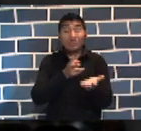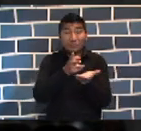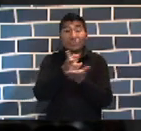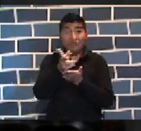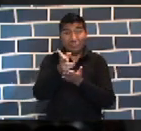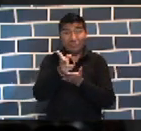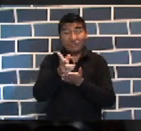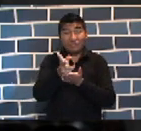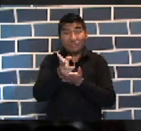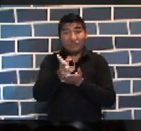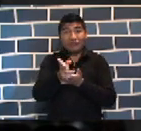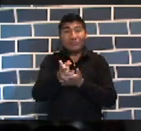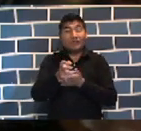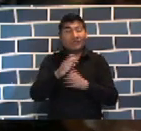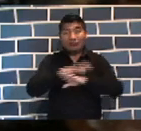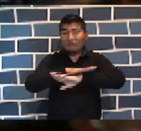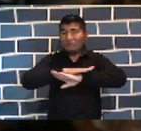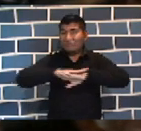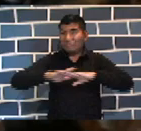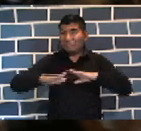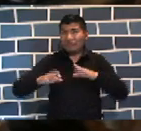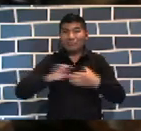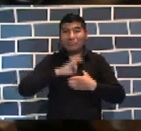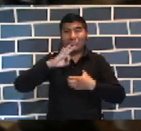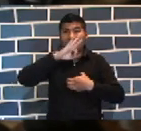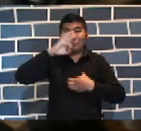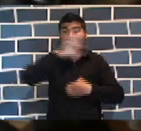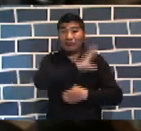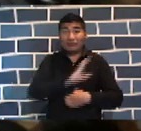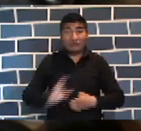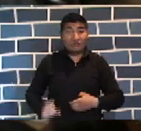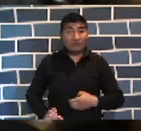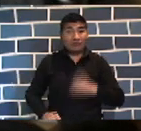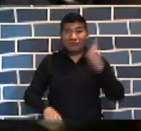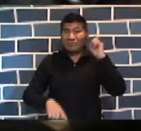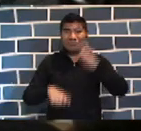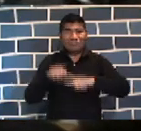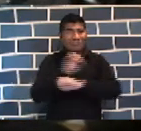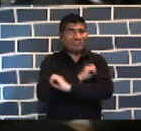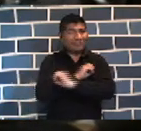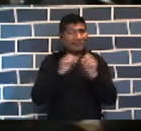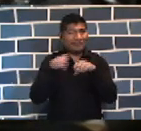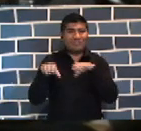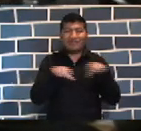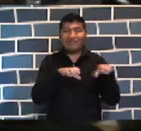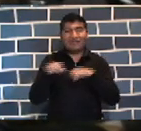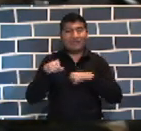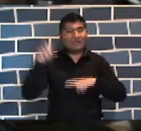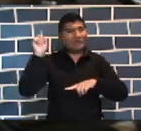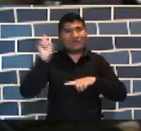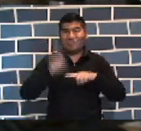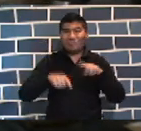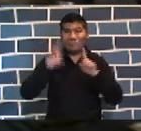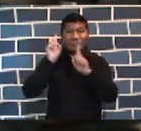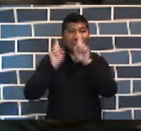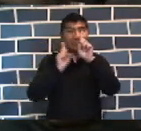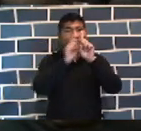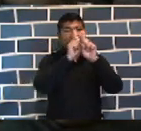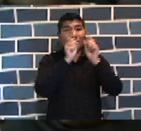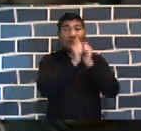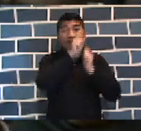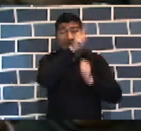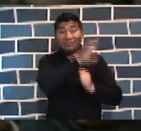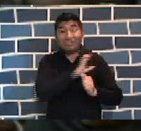Realmente, sin el Espíritu de Cristo no podemos nada y no podemos encontrarnos con